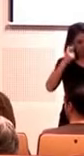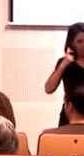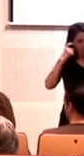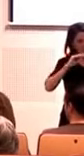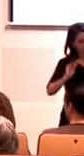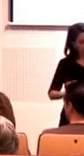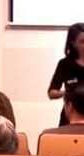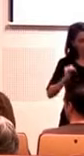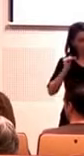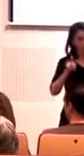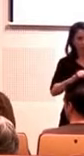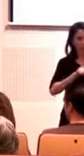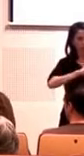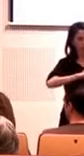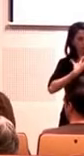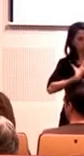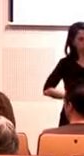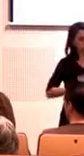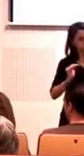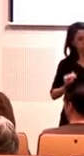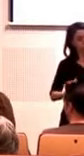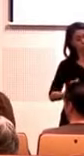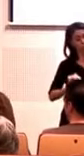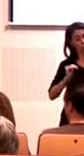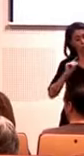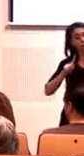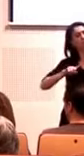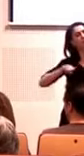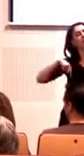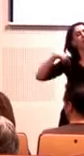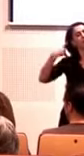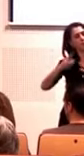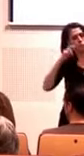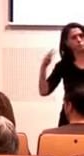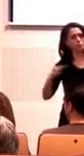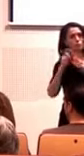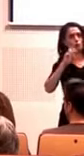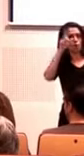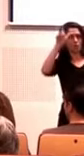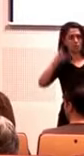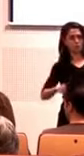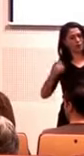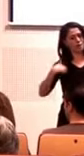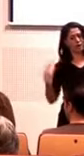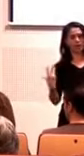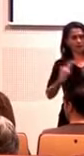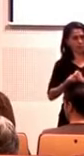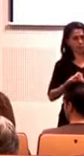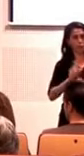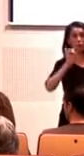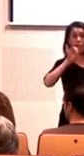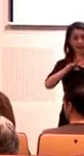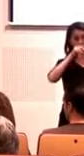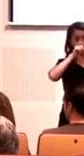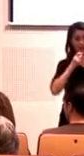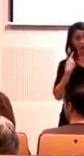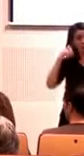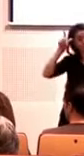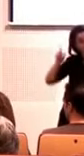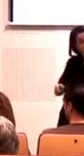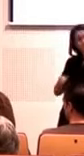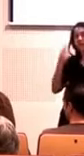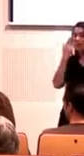como persona, conocí a otra persona que está en mi vida ahora, lleva 14 años. Él no tiene ninguna discapacidad,